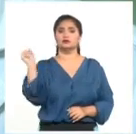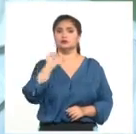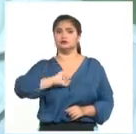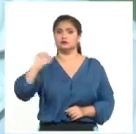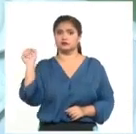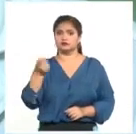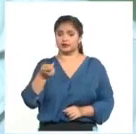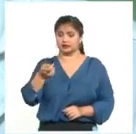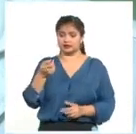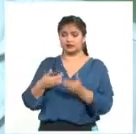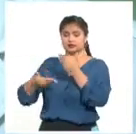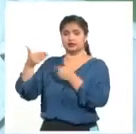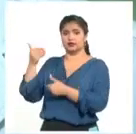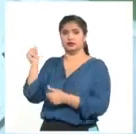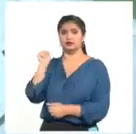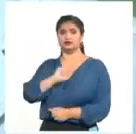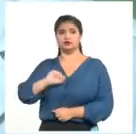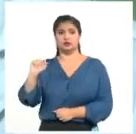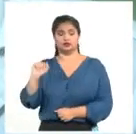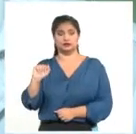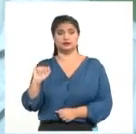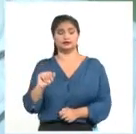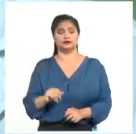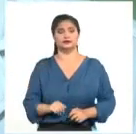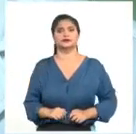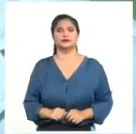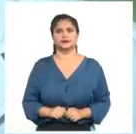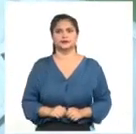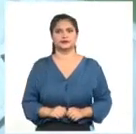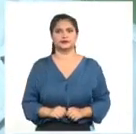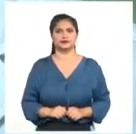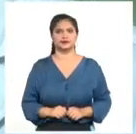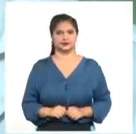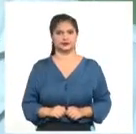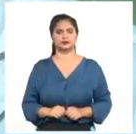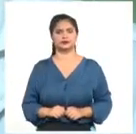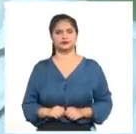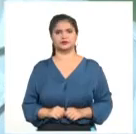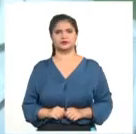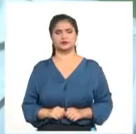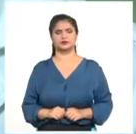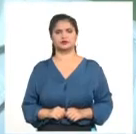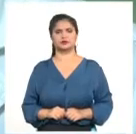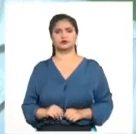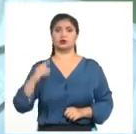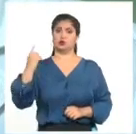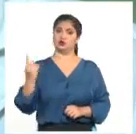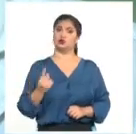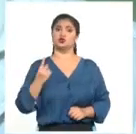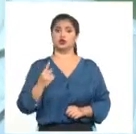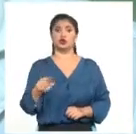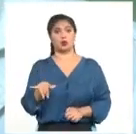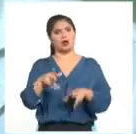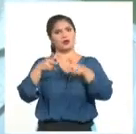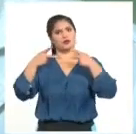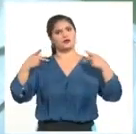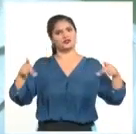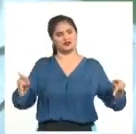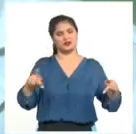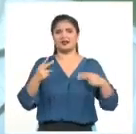con una gran responsabilidad que es traer la atención neuroquirúrgica a todos los pineros, debido a que nosotros también somos